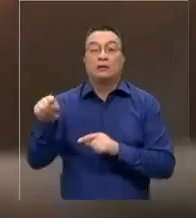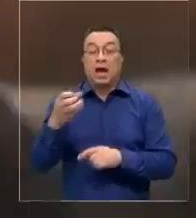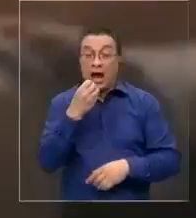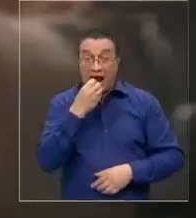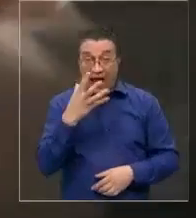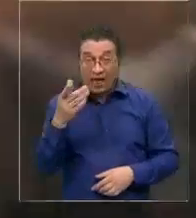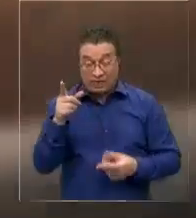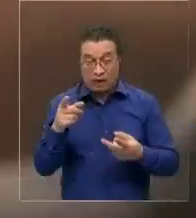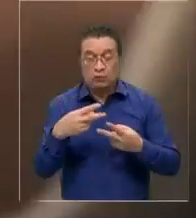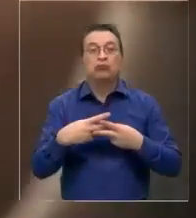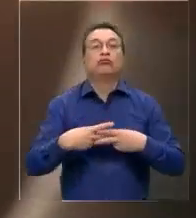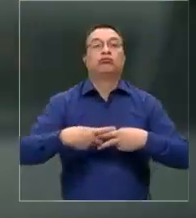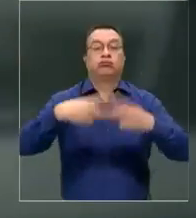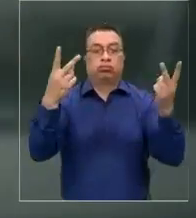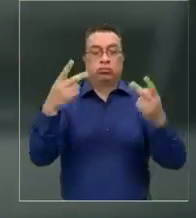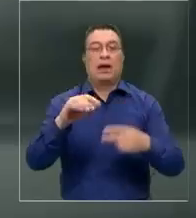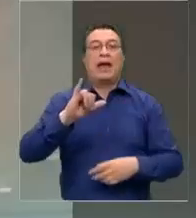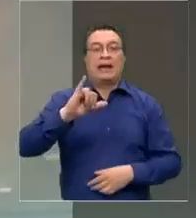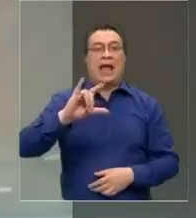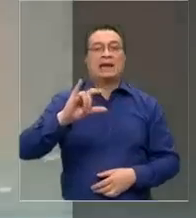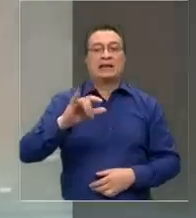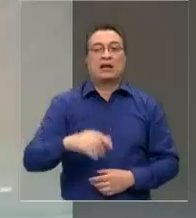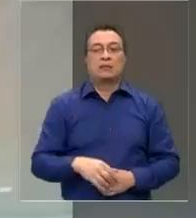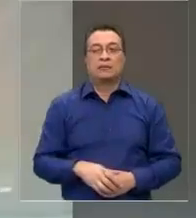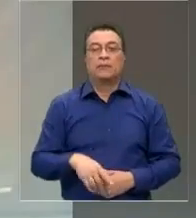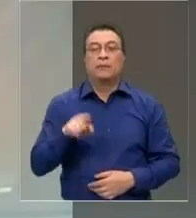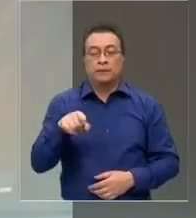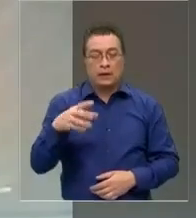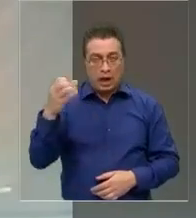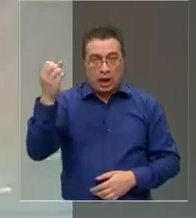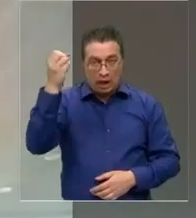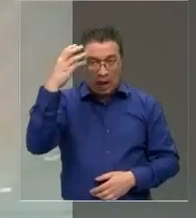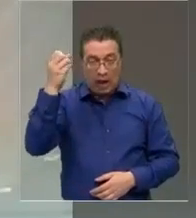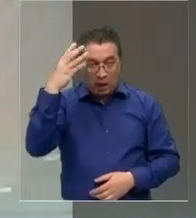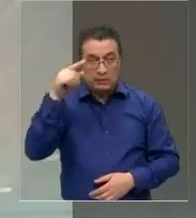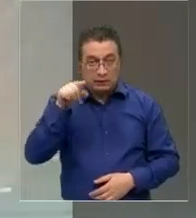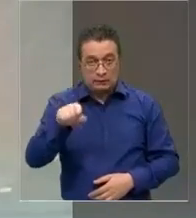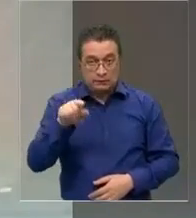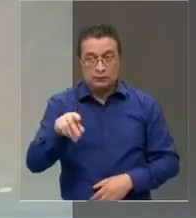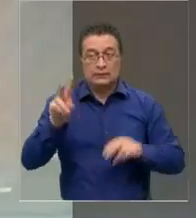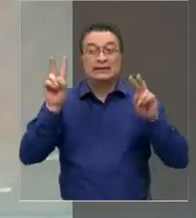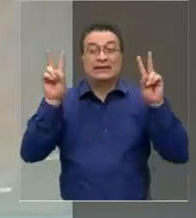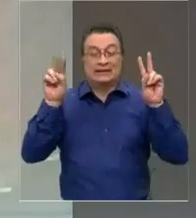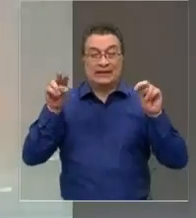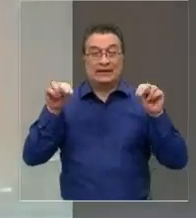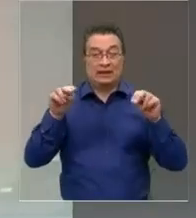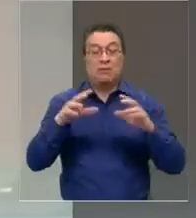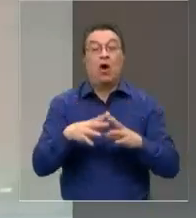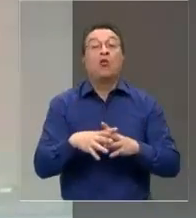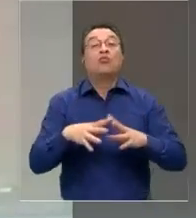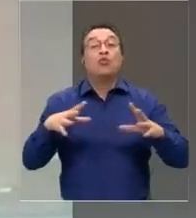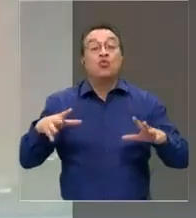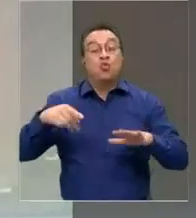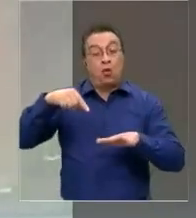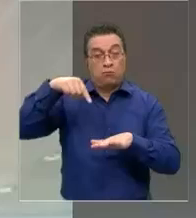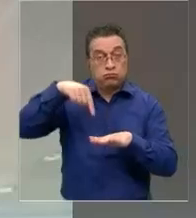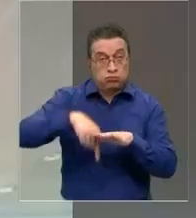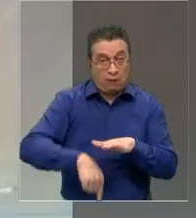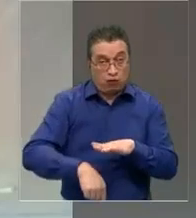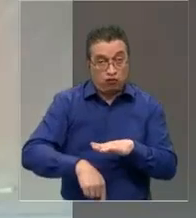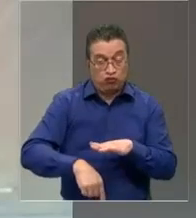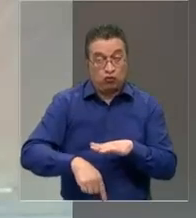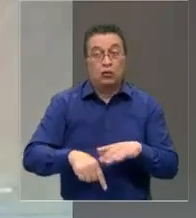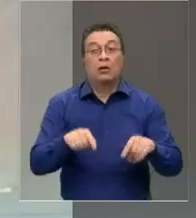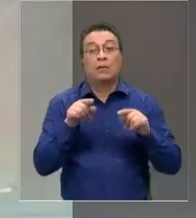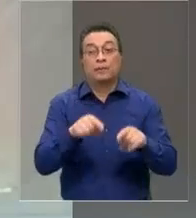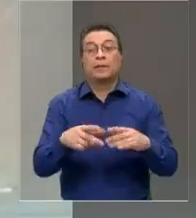decidió publicar el hecho en su Instagram. Aprender, este es un tema muy profundo.